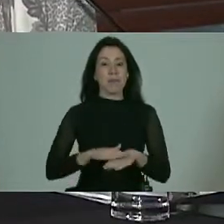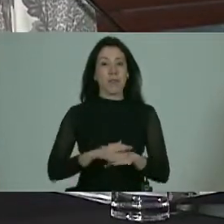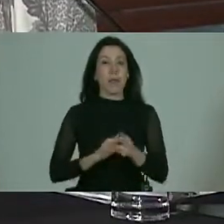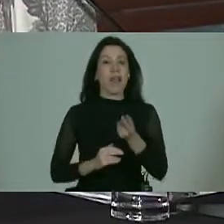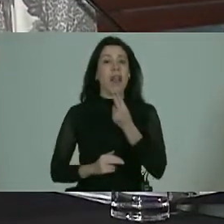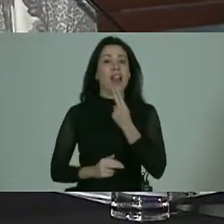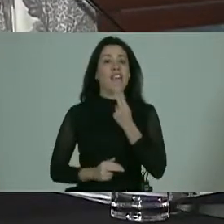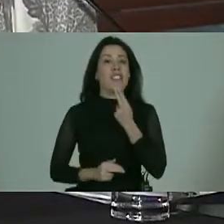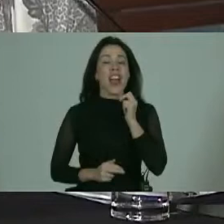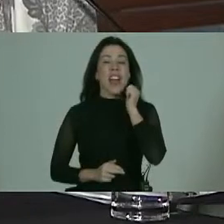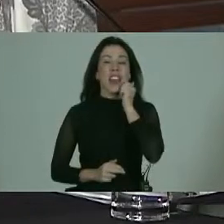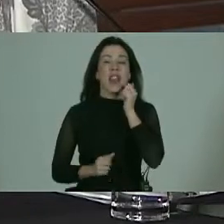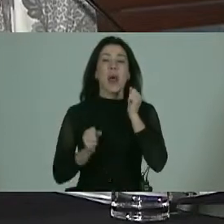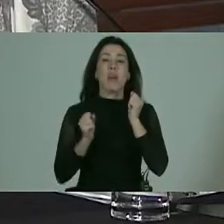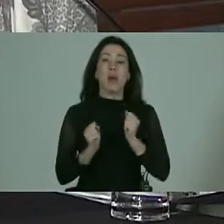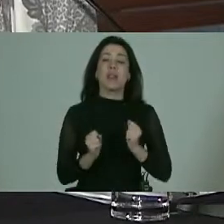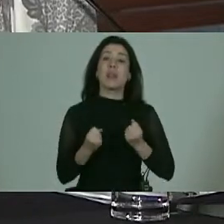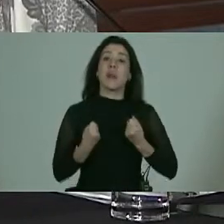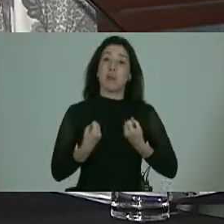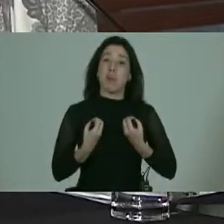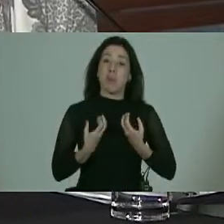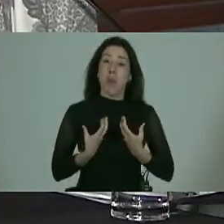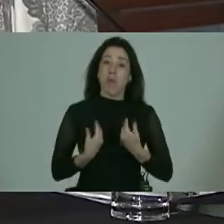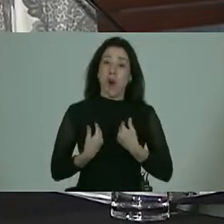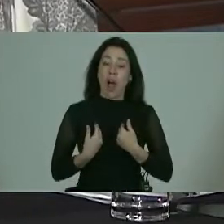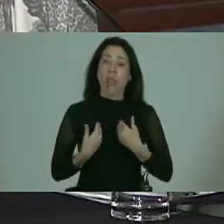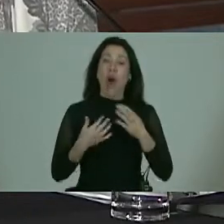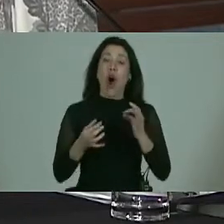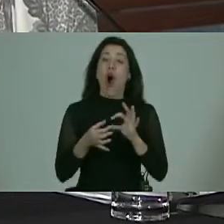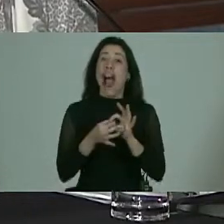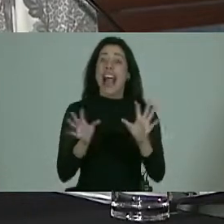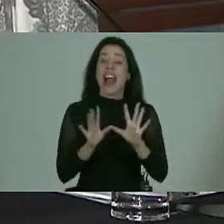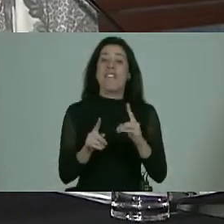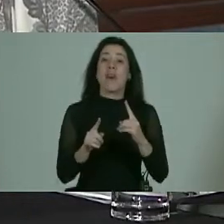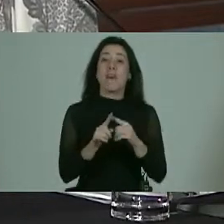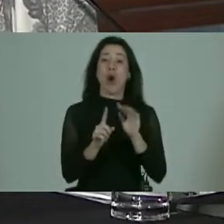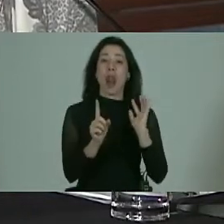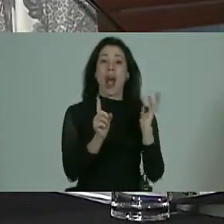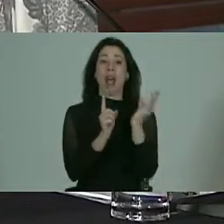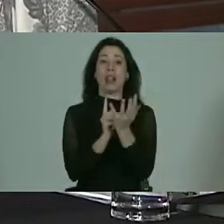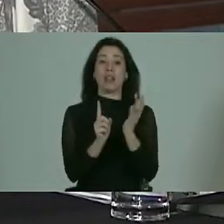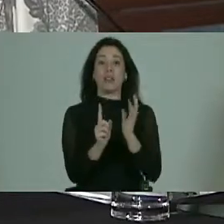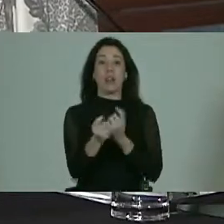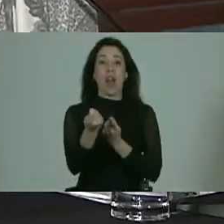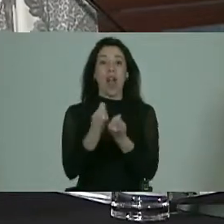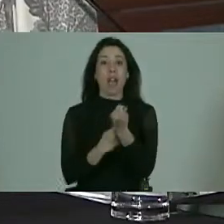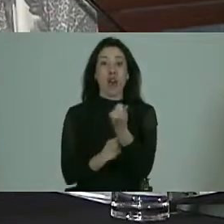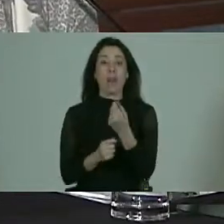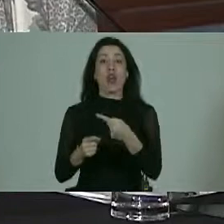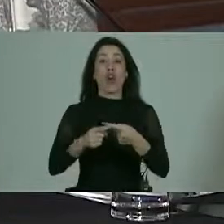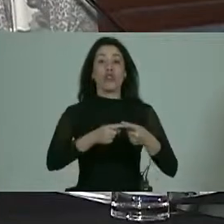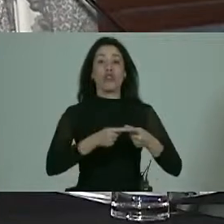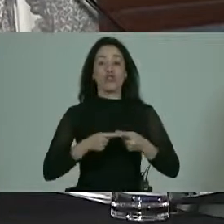diaria que puede ser causada o agravada por el entorno económico y social tanto queda excluido